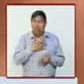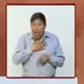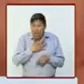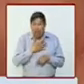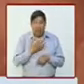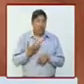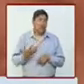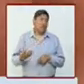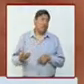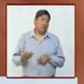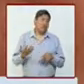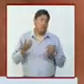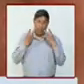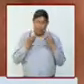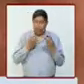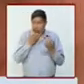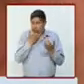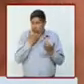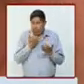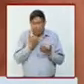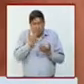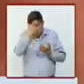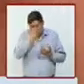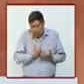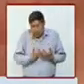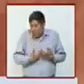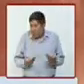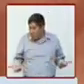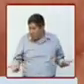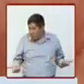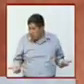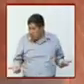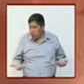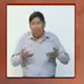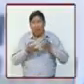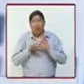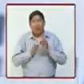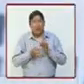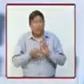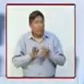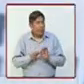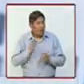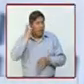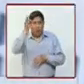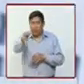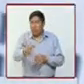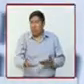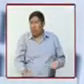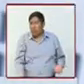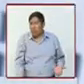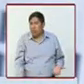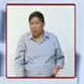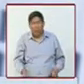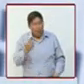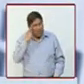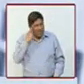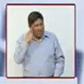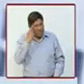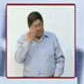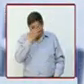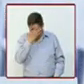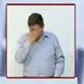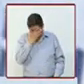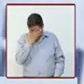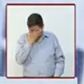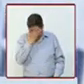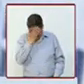mí, para ver cómo podemos arreglarlo, solucionarlo en el futuro. Y he pensado fríamente qué